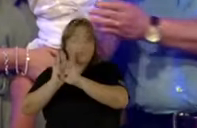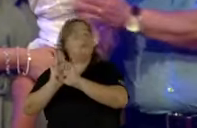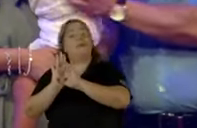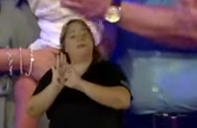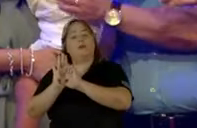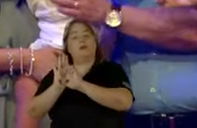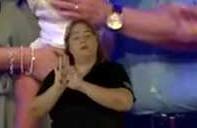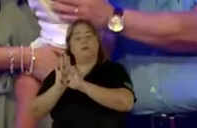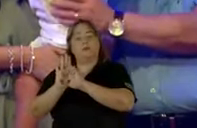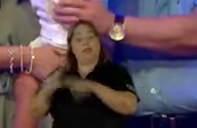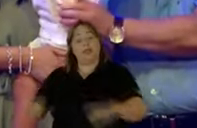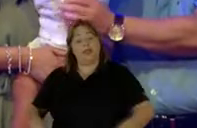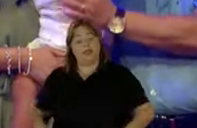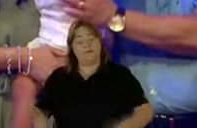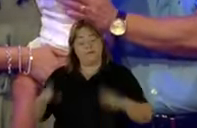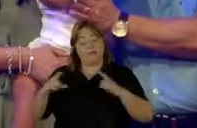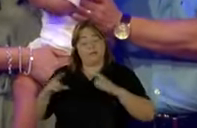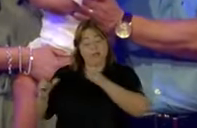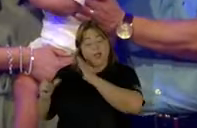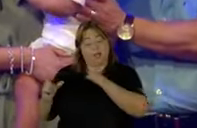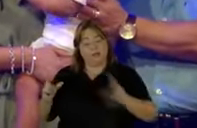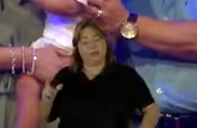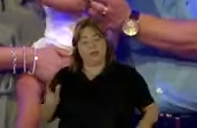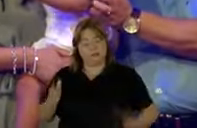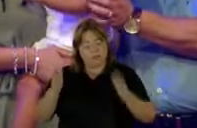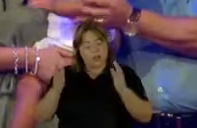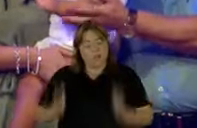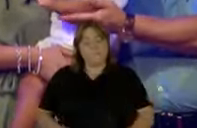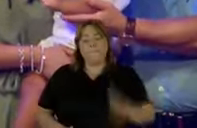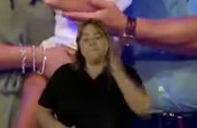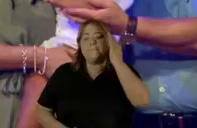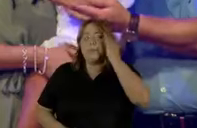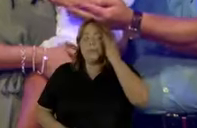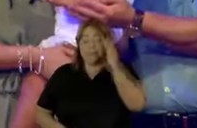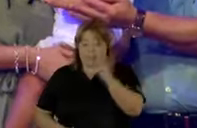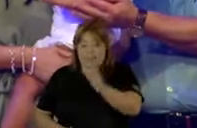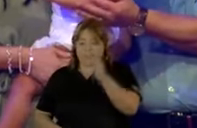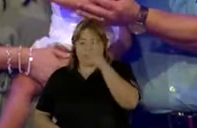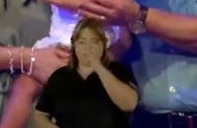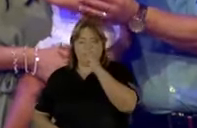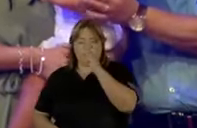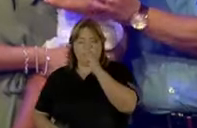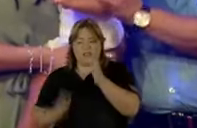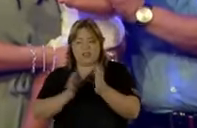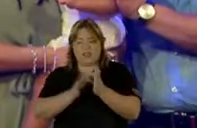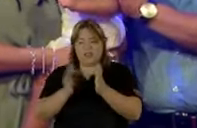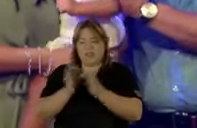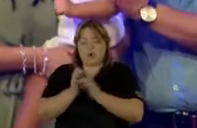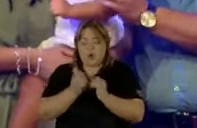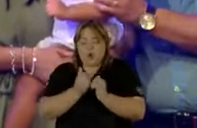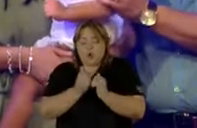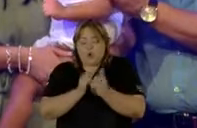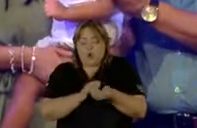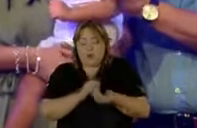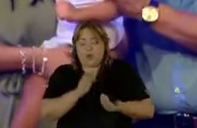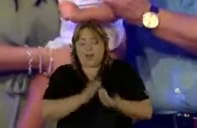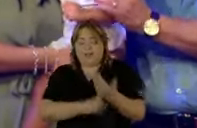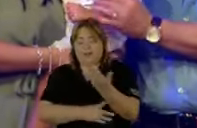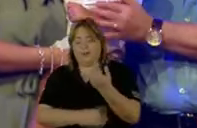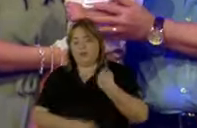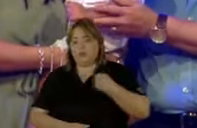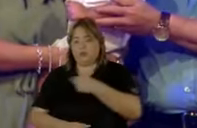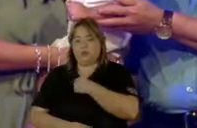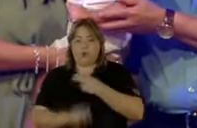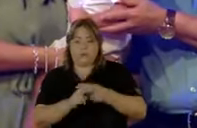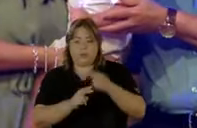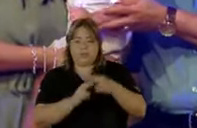un ejemplo de vida cristiana para que Él conozca a Jesús a través de nosotros. En el